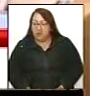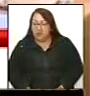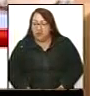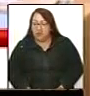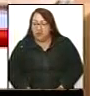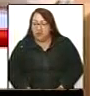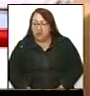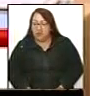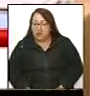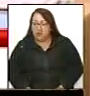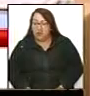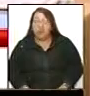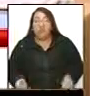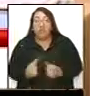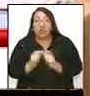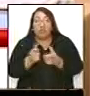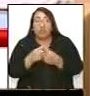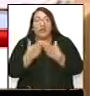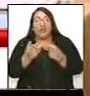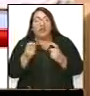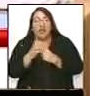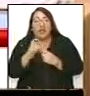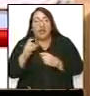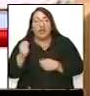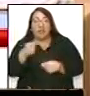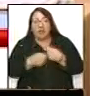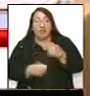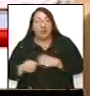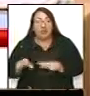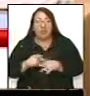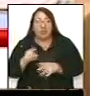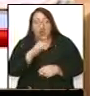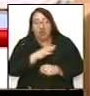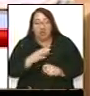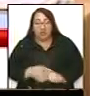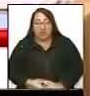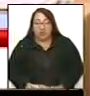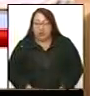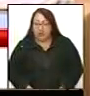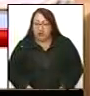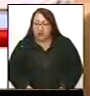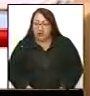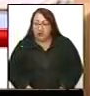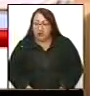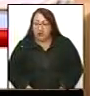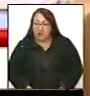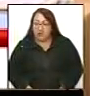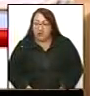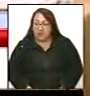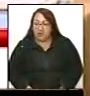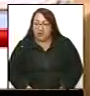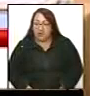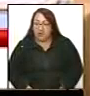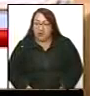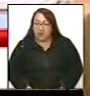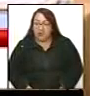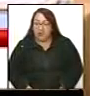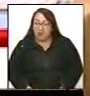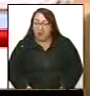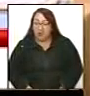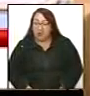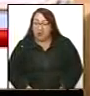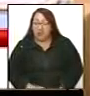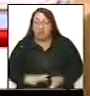comisión y que se garantice que la inversión que hace el Estado para promover aprendizajes en los